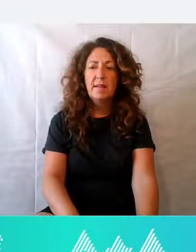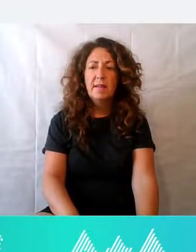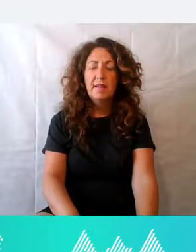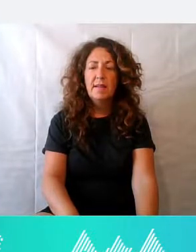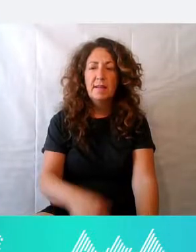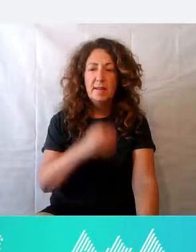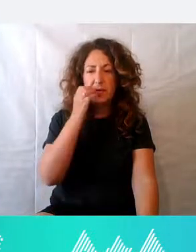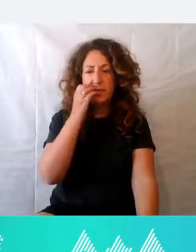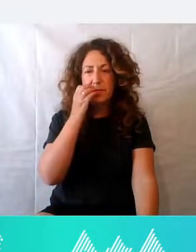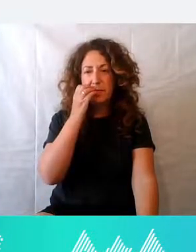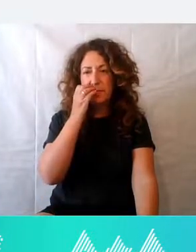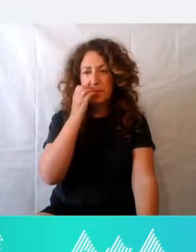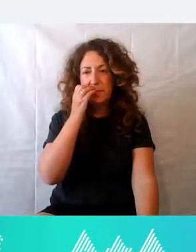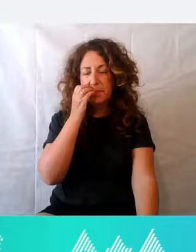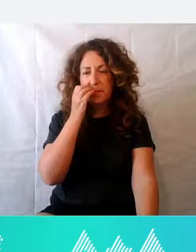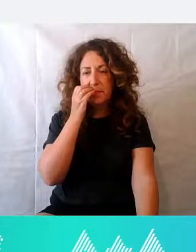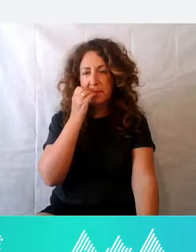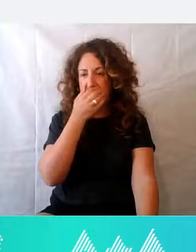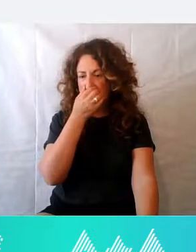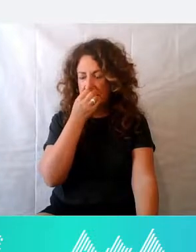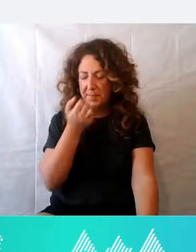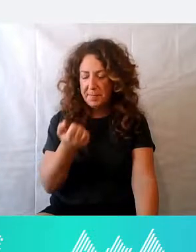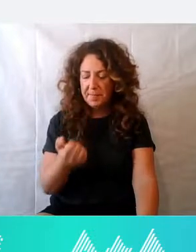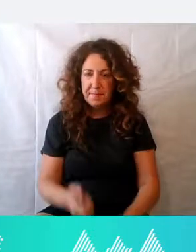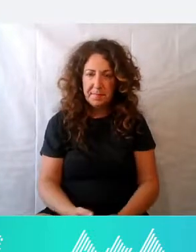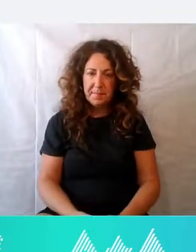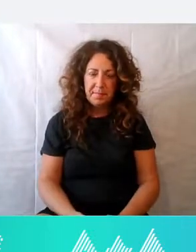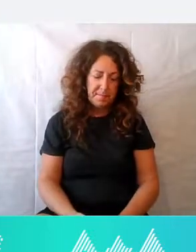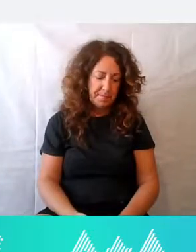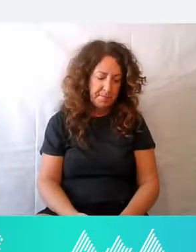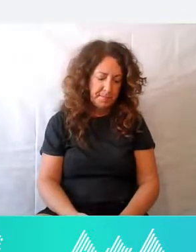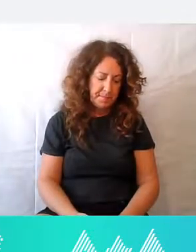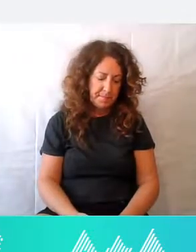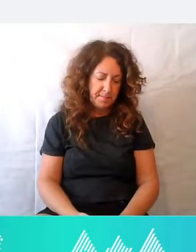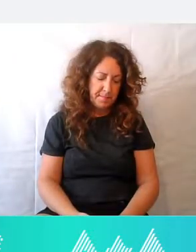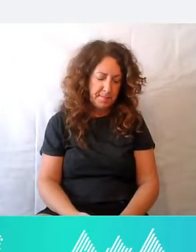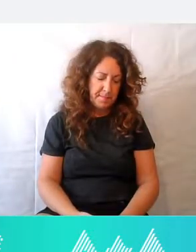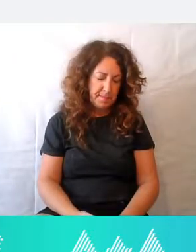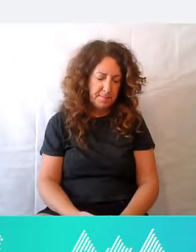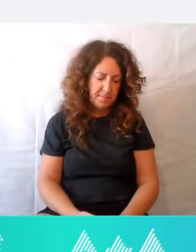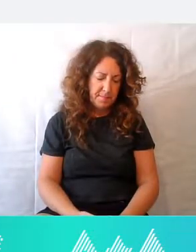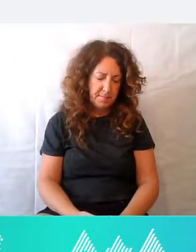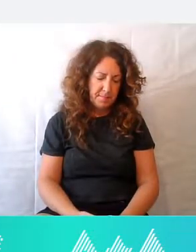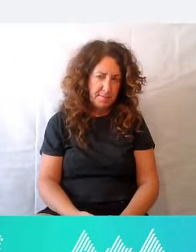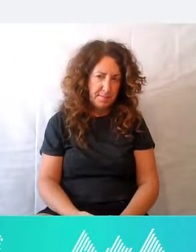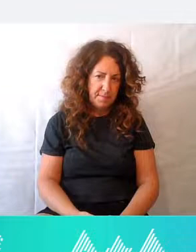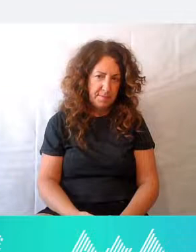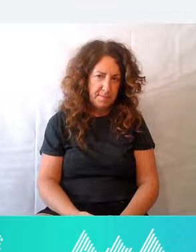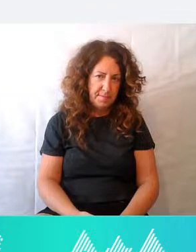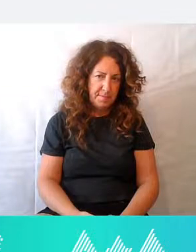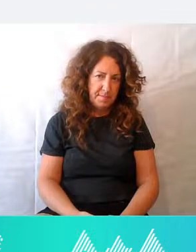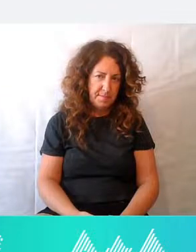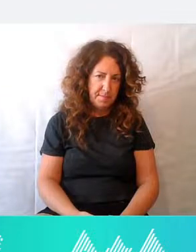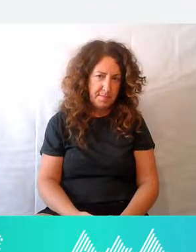cómo la tecnología está naciendo y a veces con graves problemas de accesibilidad y ahora hablaremos del momento de la pandemia y